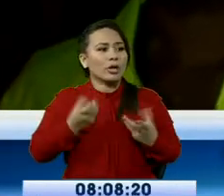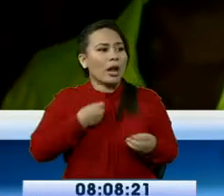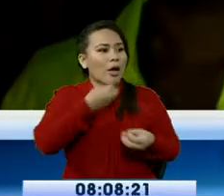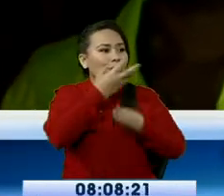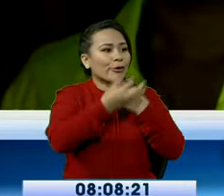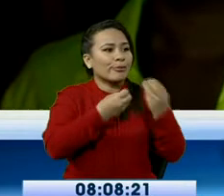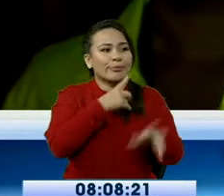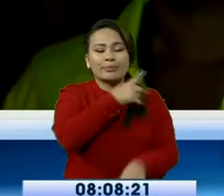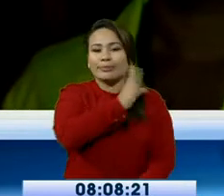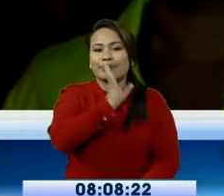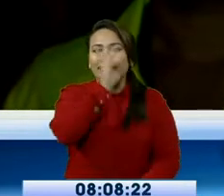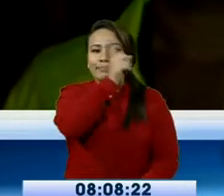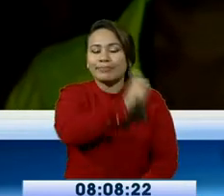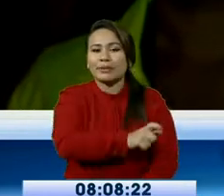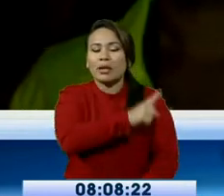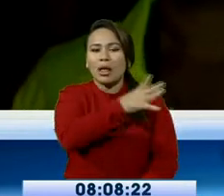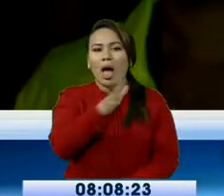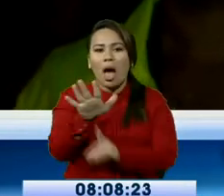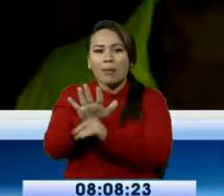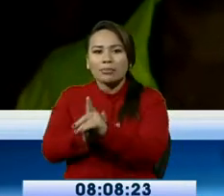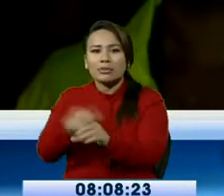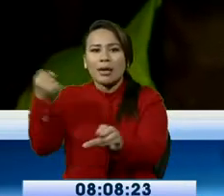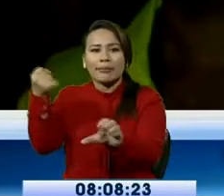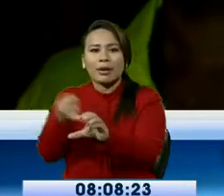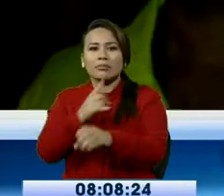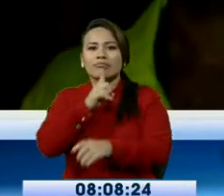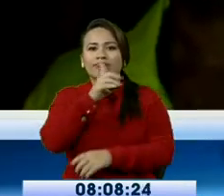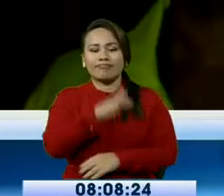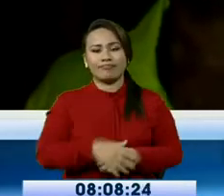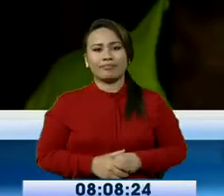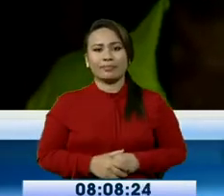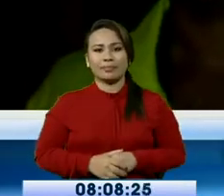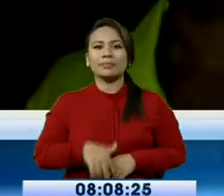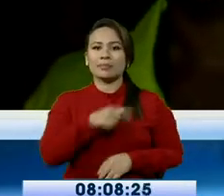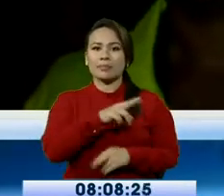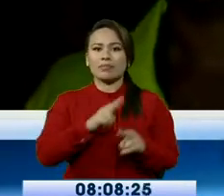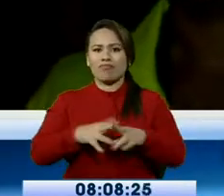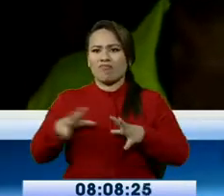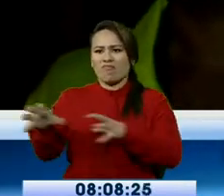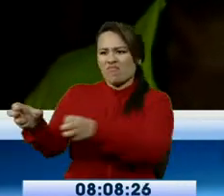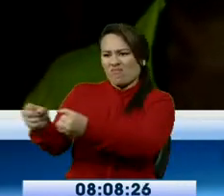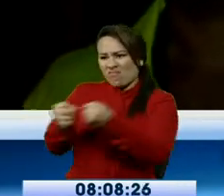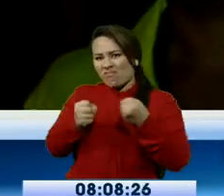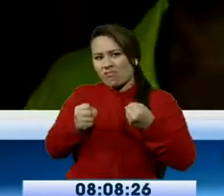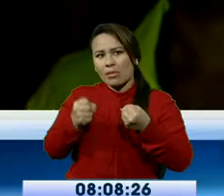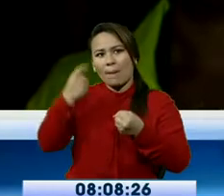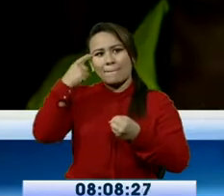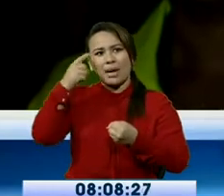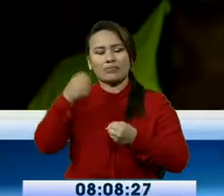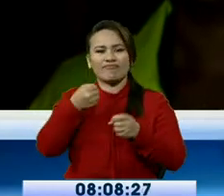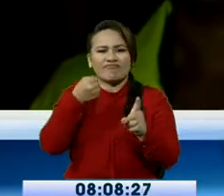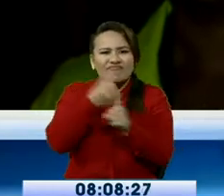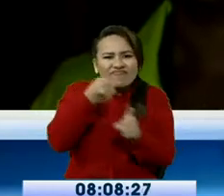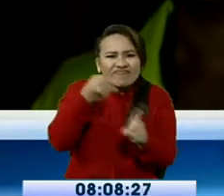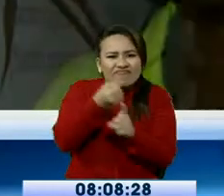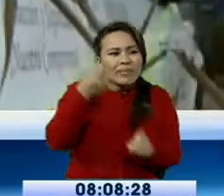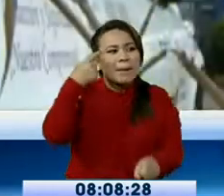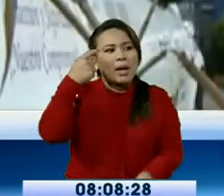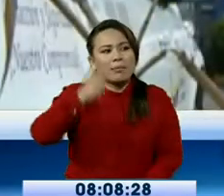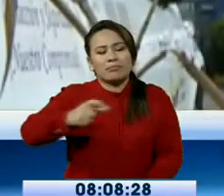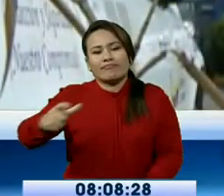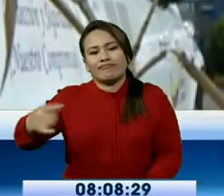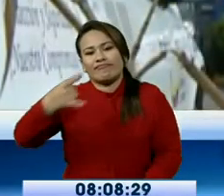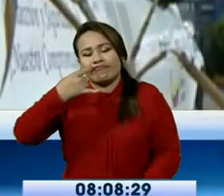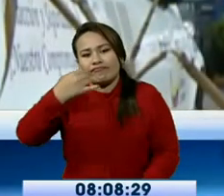un cuchillo, y de igual manera a sus víctimas manifestaban que utilizaba la fuerza para tratar de violentar a este grupo vulnerable.